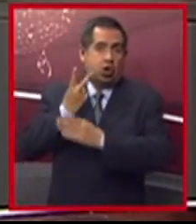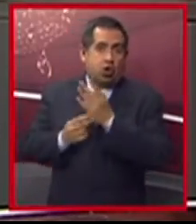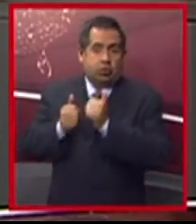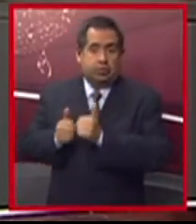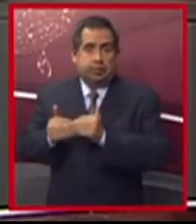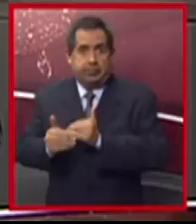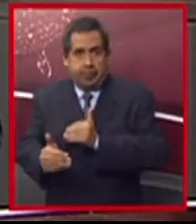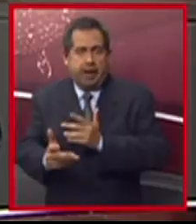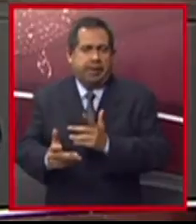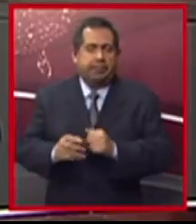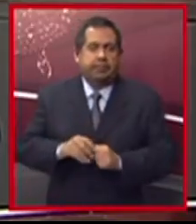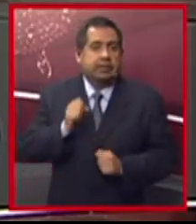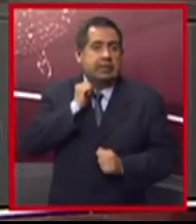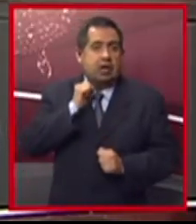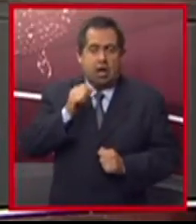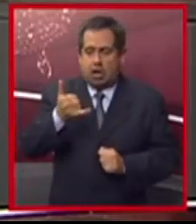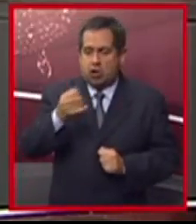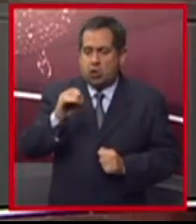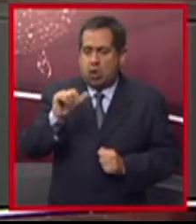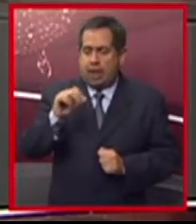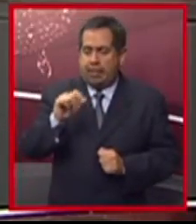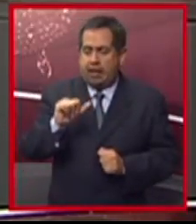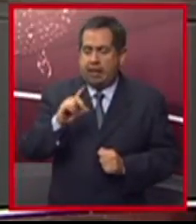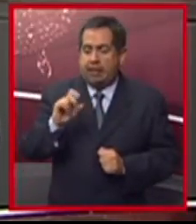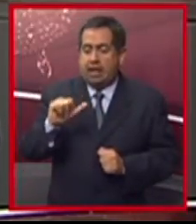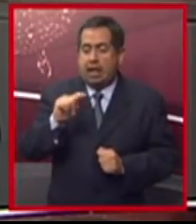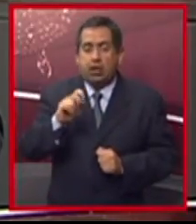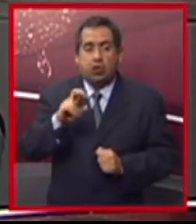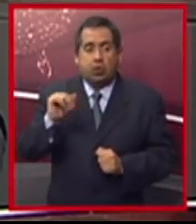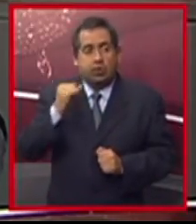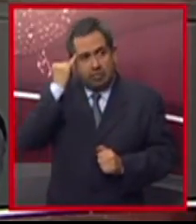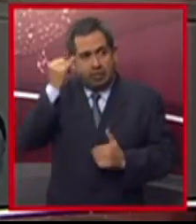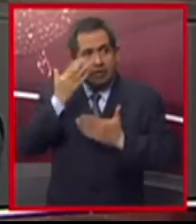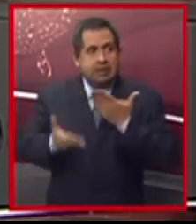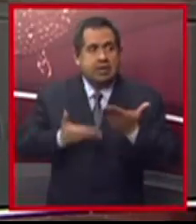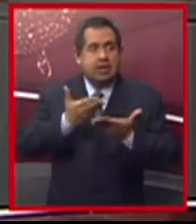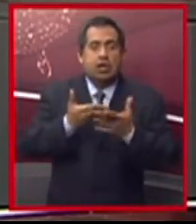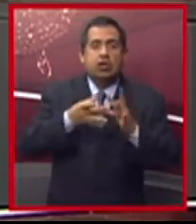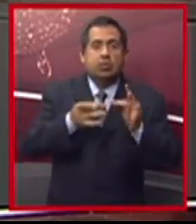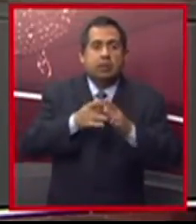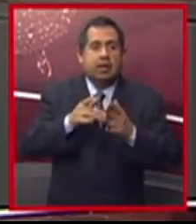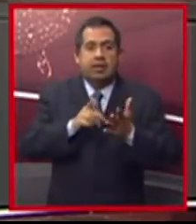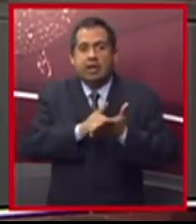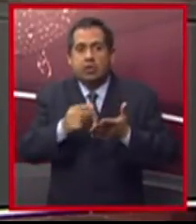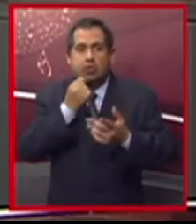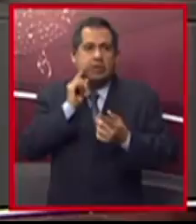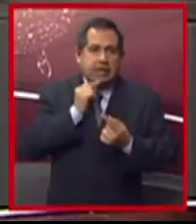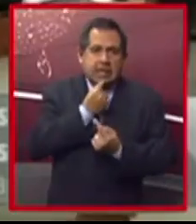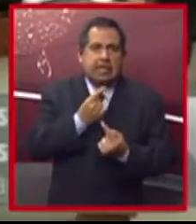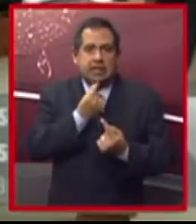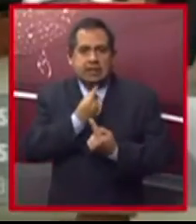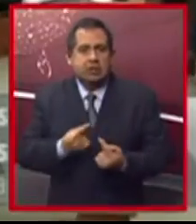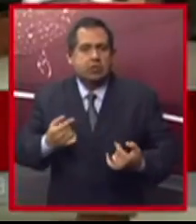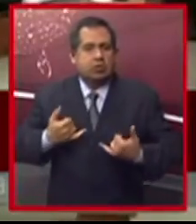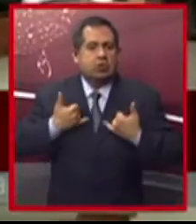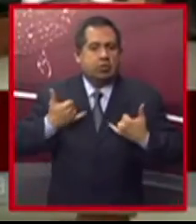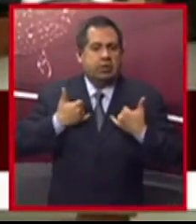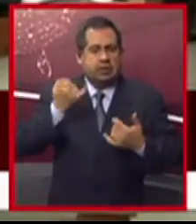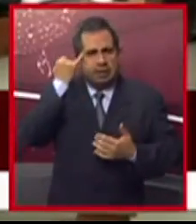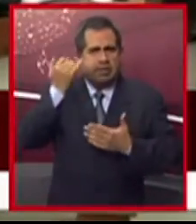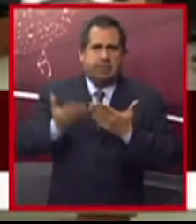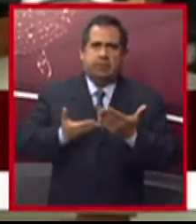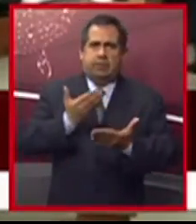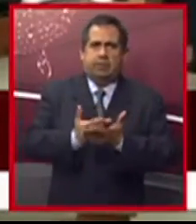La senadora Yolanda de la Torre presentó una iniciativa de reforma a la Ley General de los Derechos de Niñas, Niños y Adolescentes que plantea contemplar